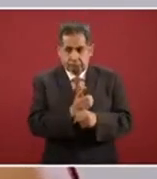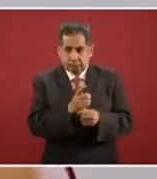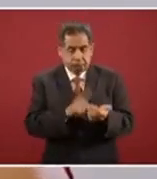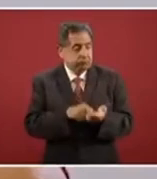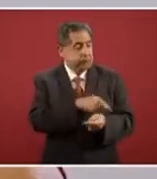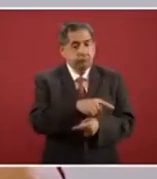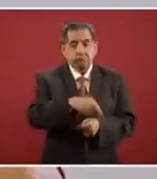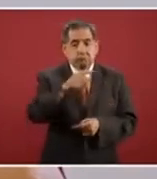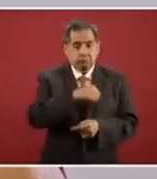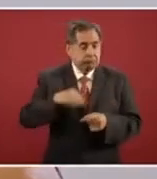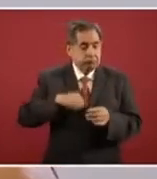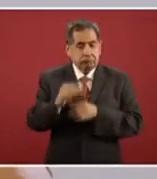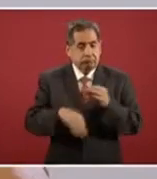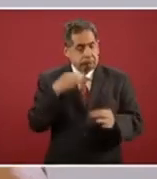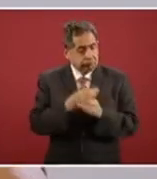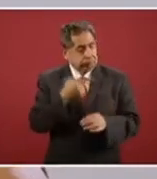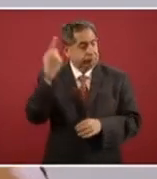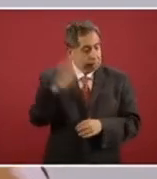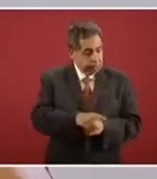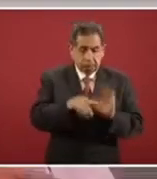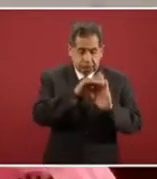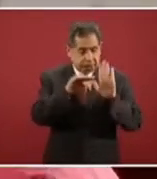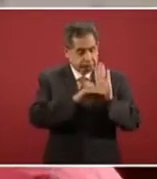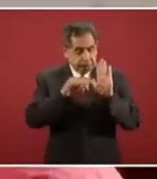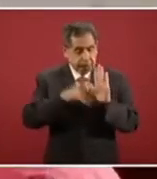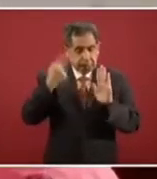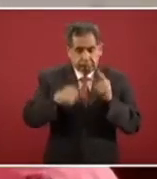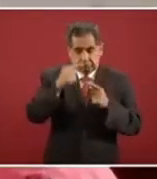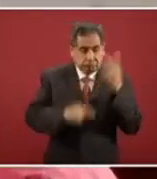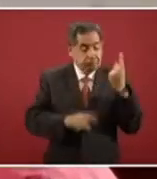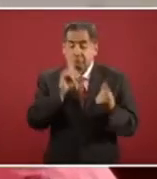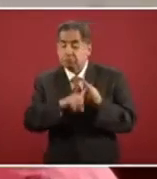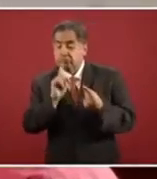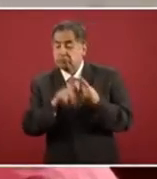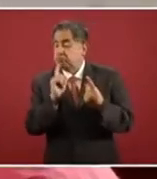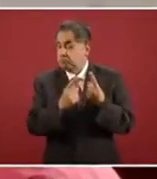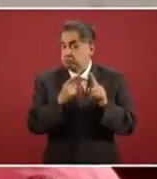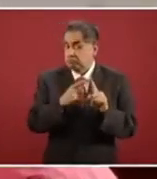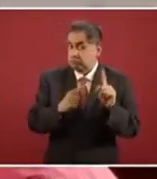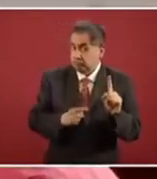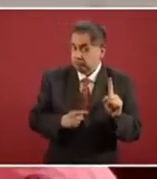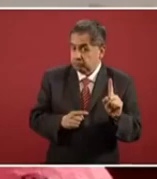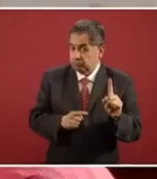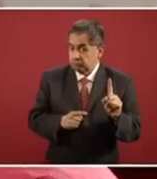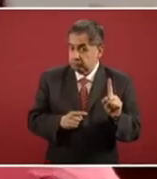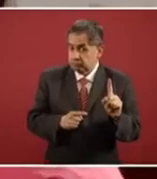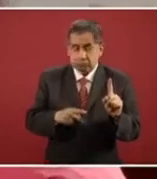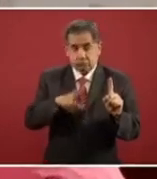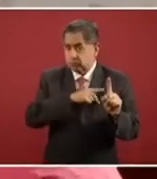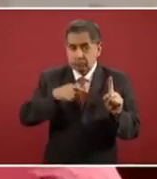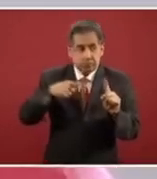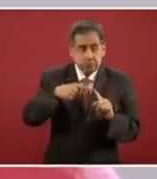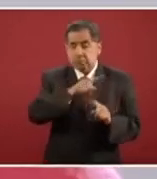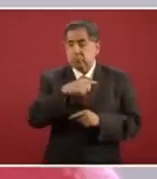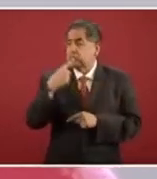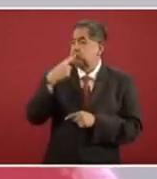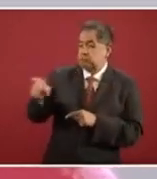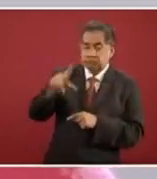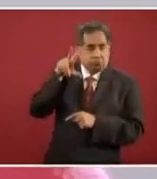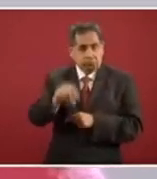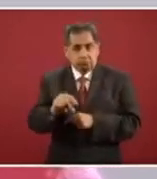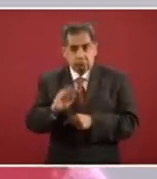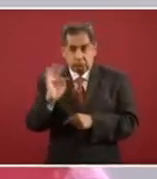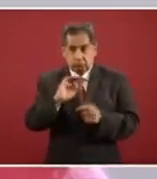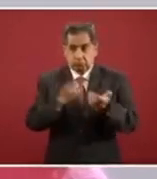cumplir. Estas son las condiciones que te vamos a dar. El número uno, no vas a ir a denunciar. Si vas a denunciar,